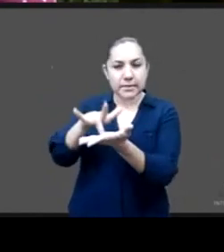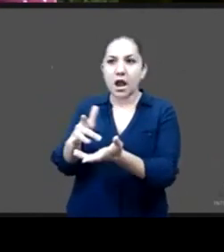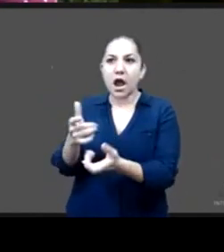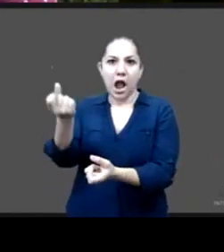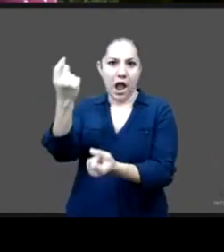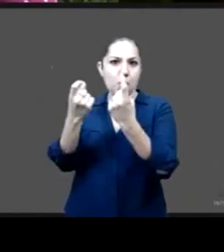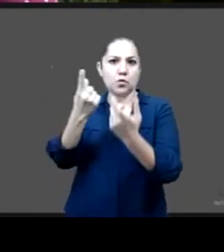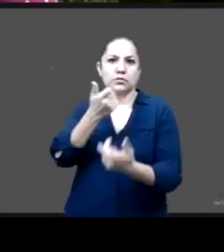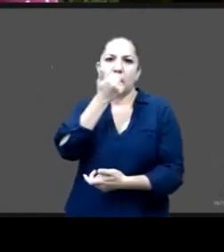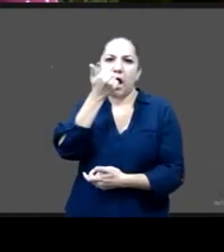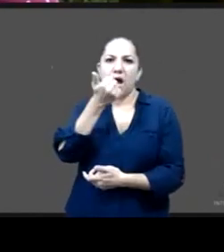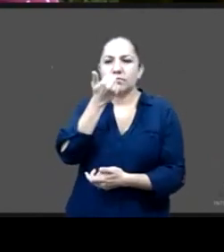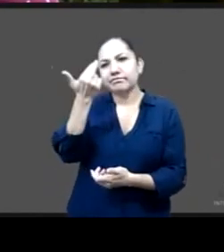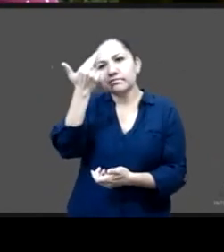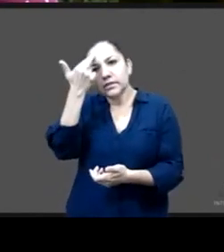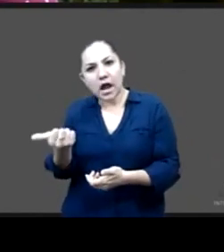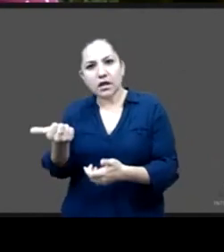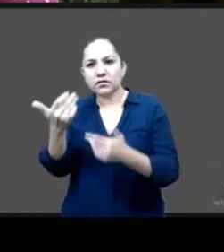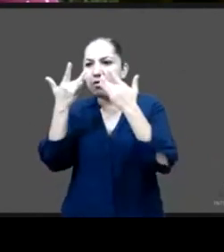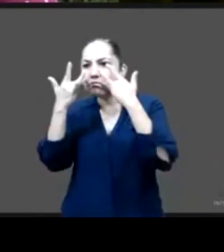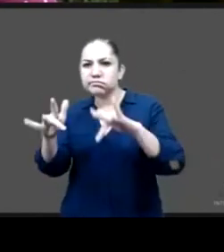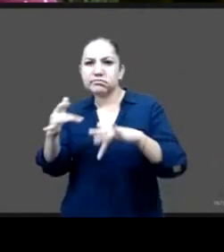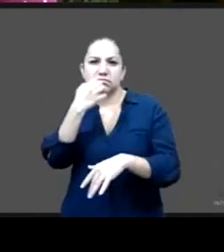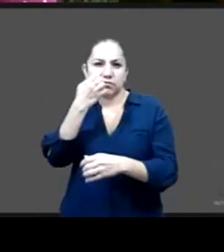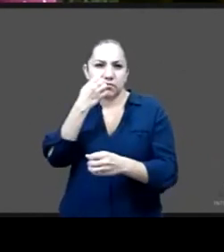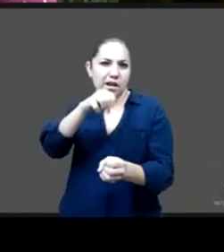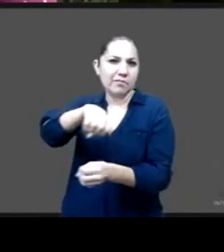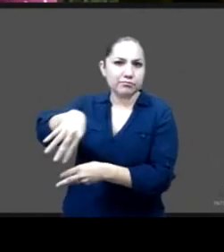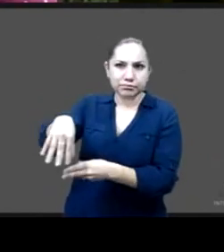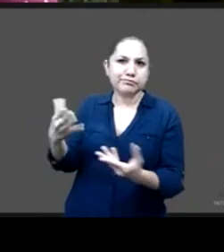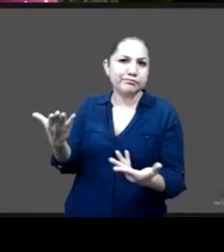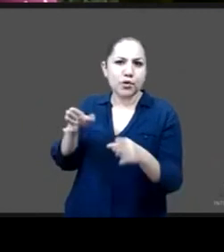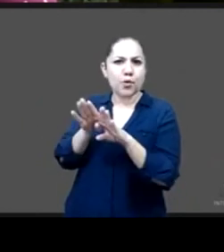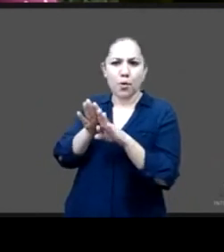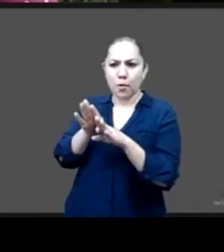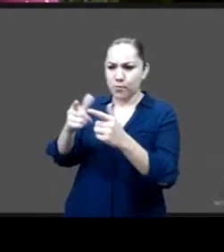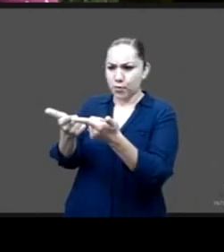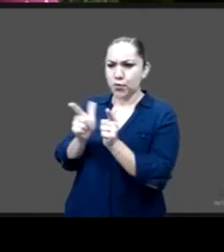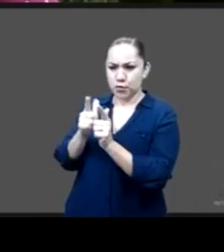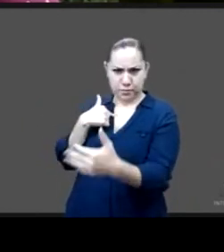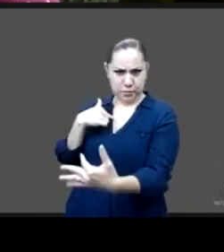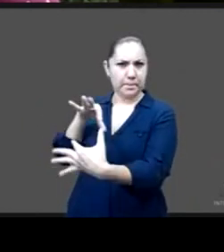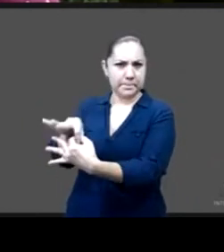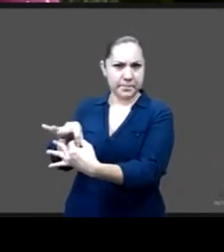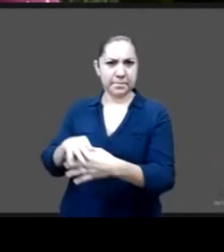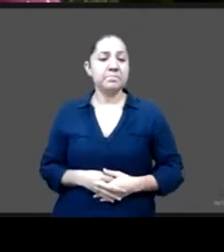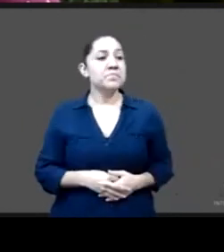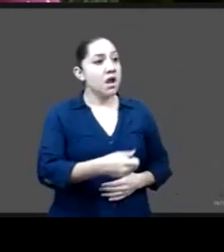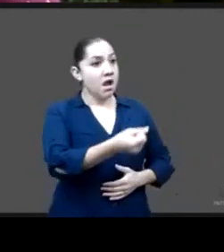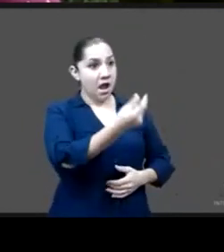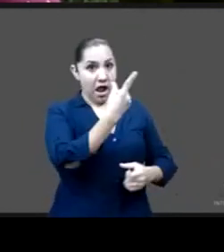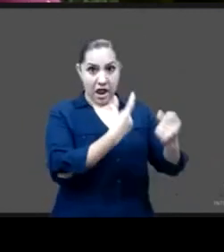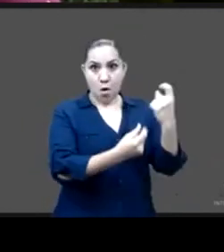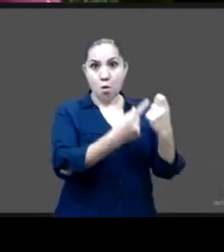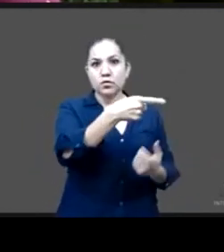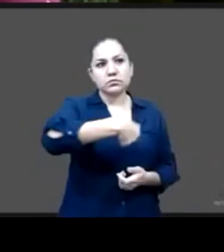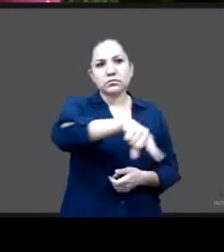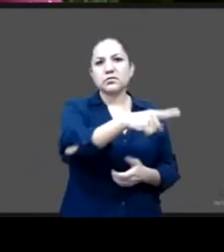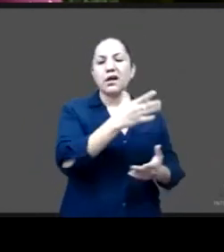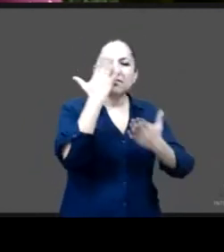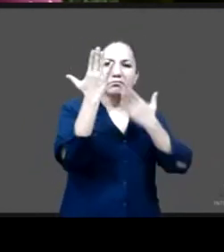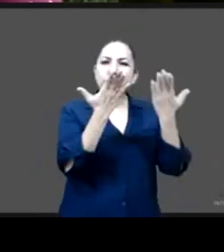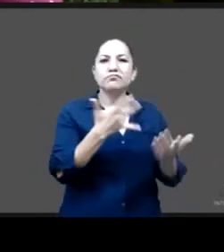trabajo muchos de los jóvenes ya no continúan estudiando mucho tiene que ver con las bajas expectativas de la comunidad ¿cómo